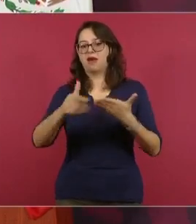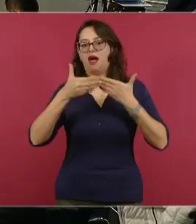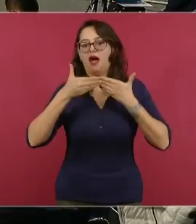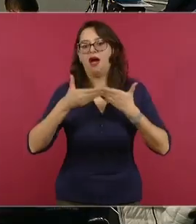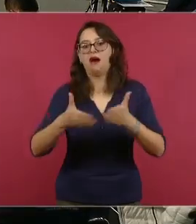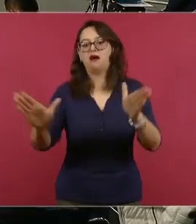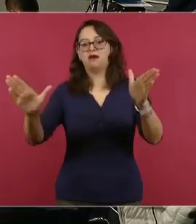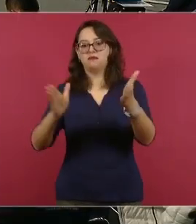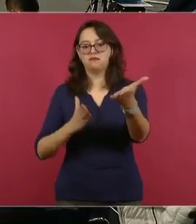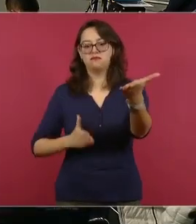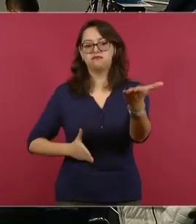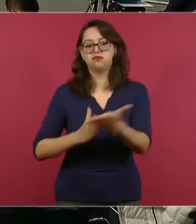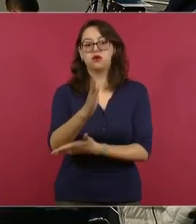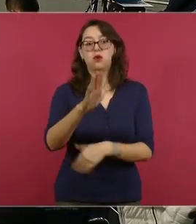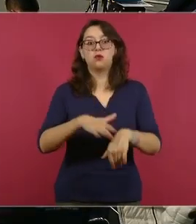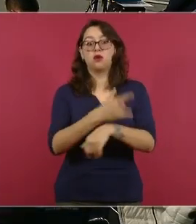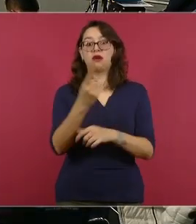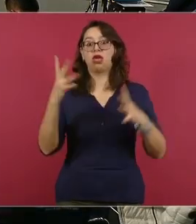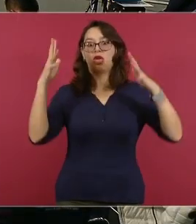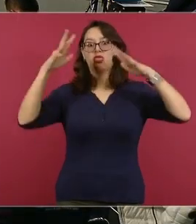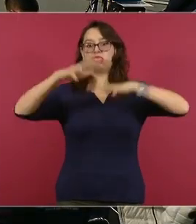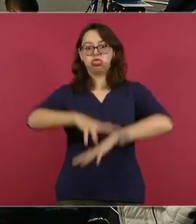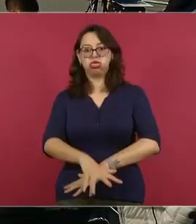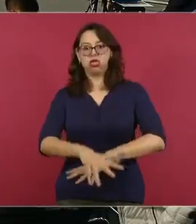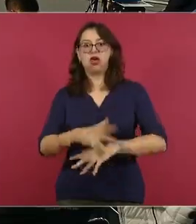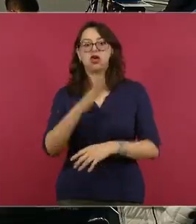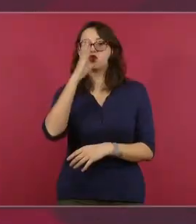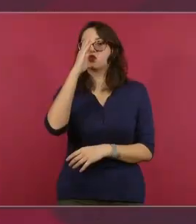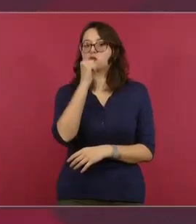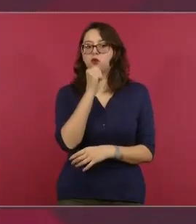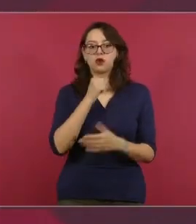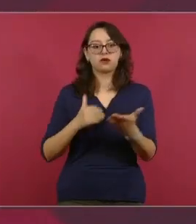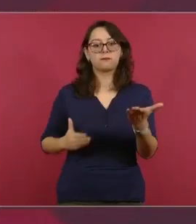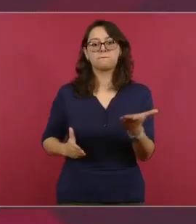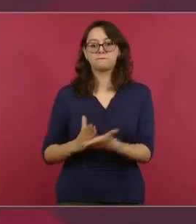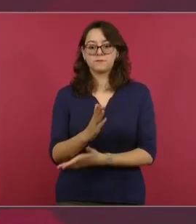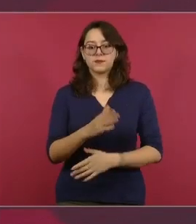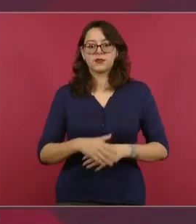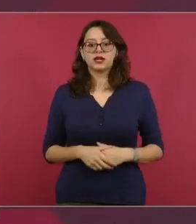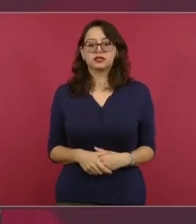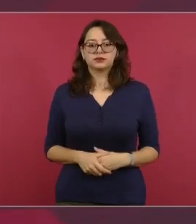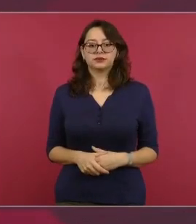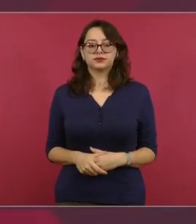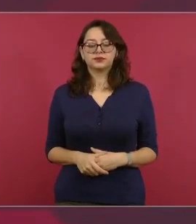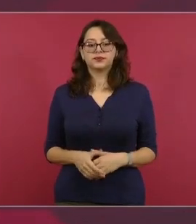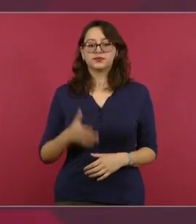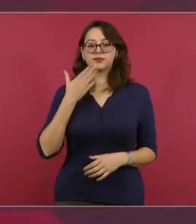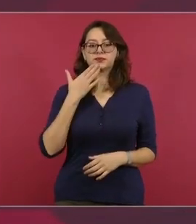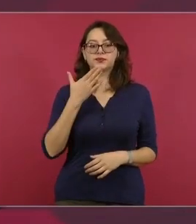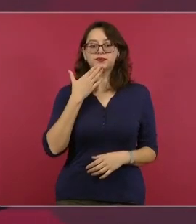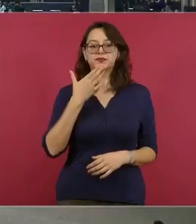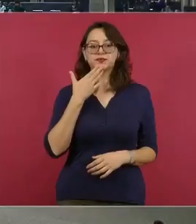porque había incomunicación completa. Muy bien, miren, vamos,